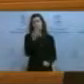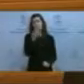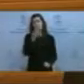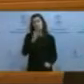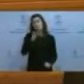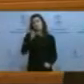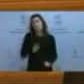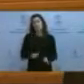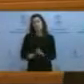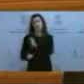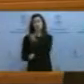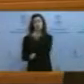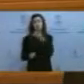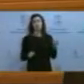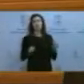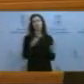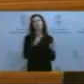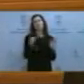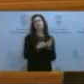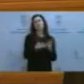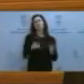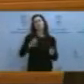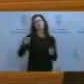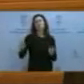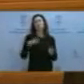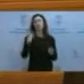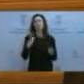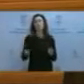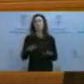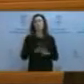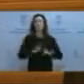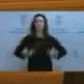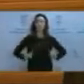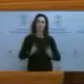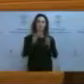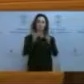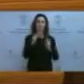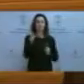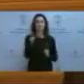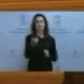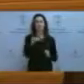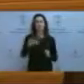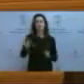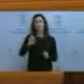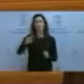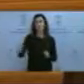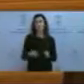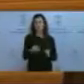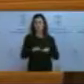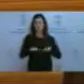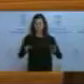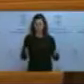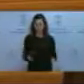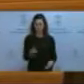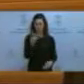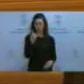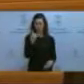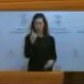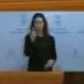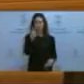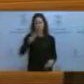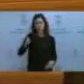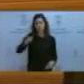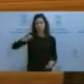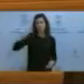lado. Que se gasten 3.500 euros en muebles, que se gasten 1.500 euros en un pupitre, que se gaste, como antes hacía referencia, 200